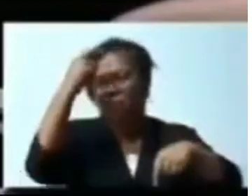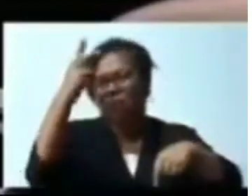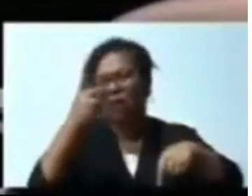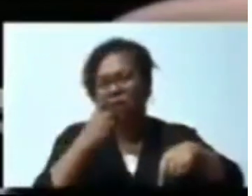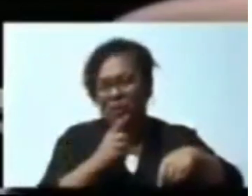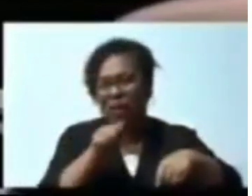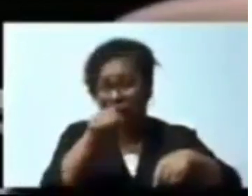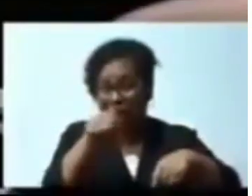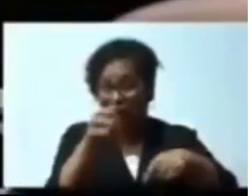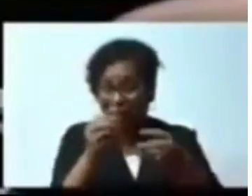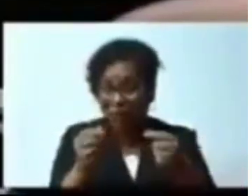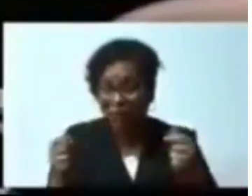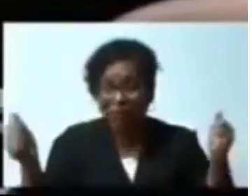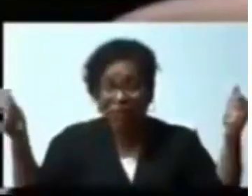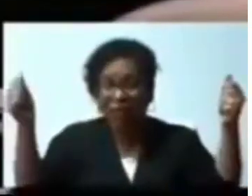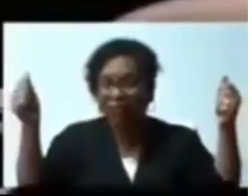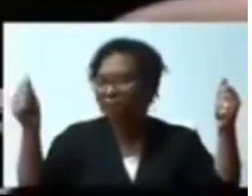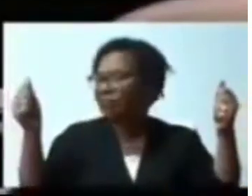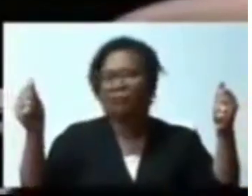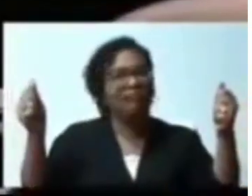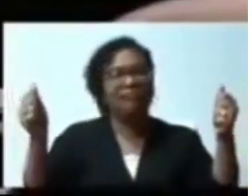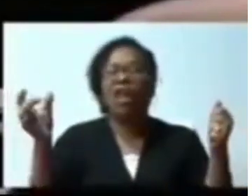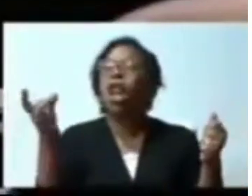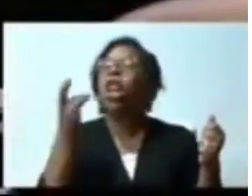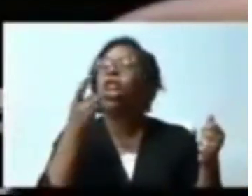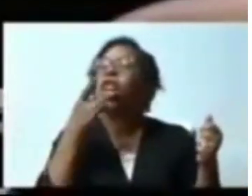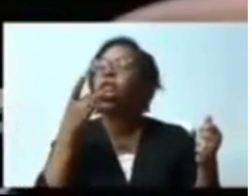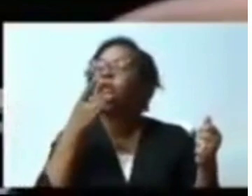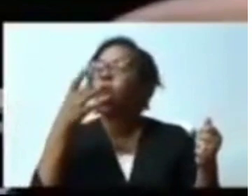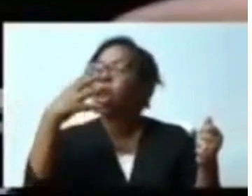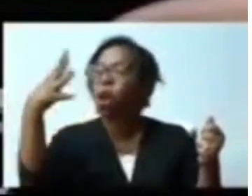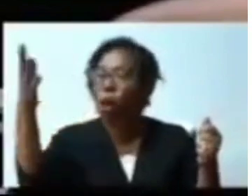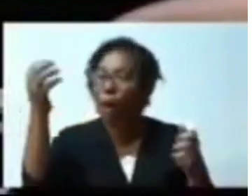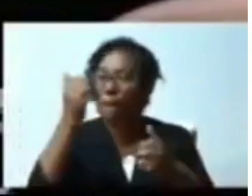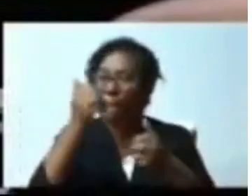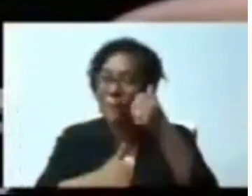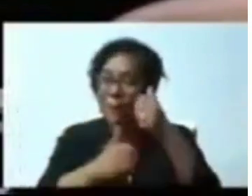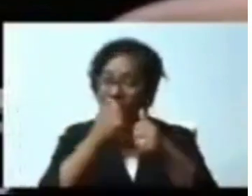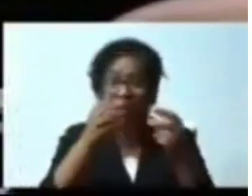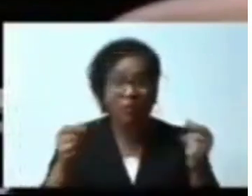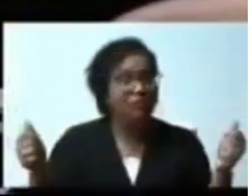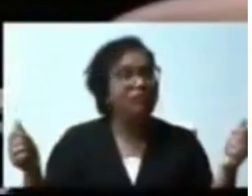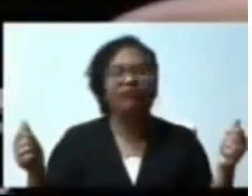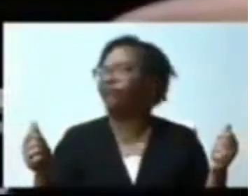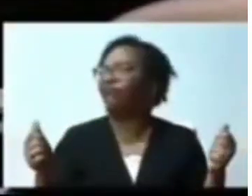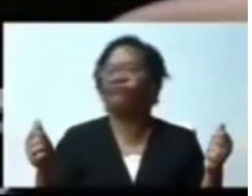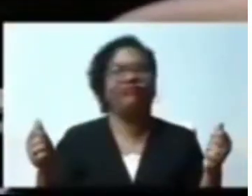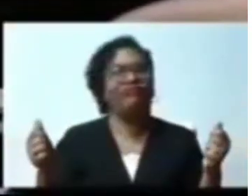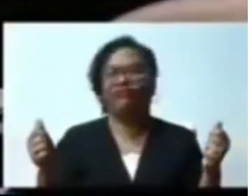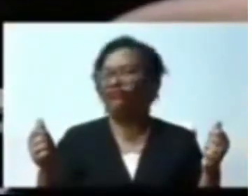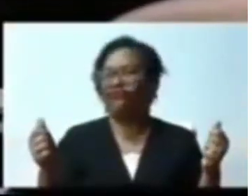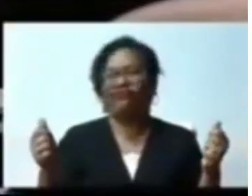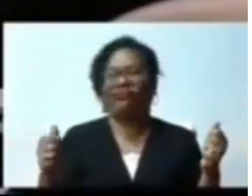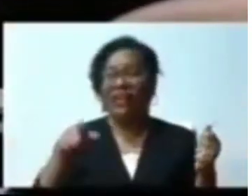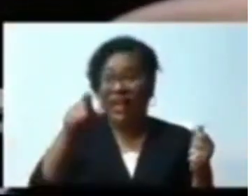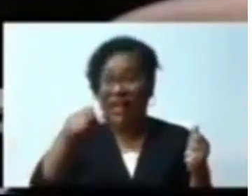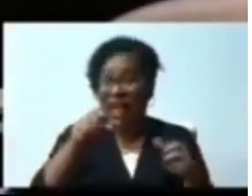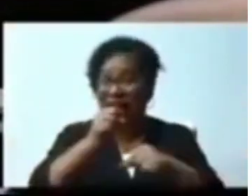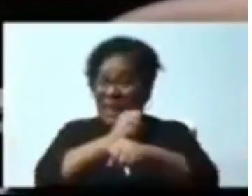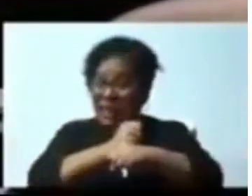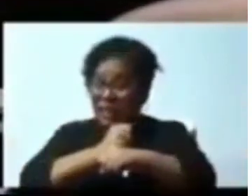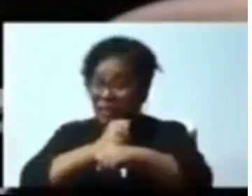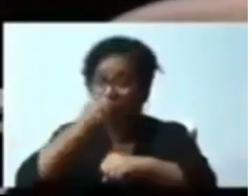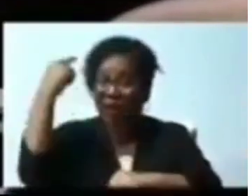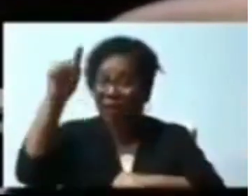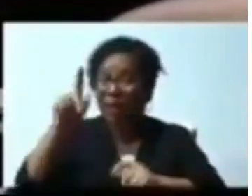resuelto los problemas de la energía eléctrica. No ha resuelto los problemas de la seguridad ciudadana. No ha